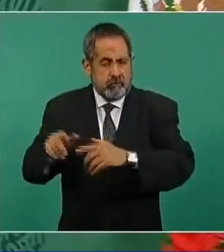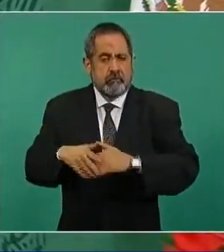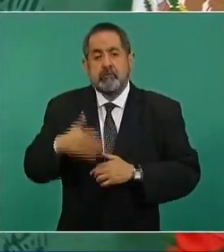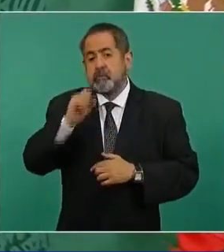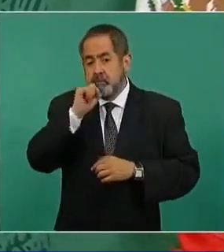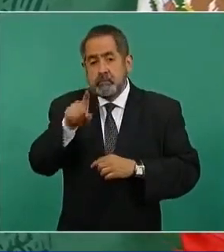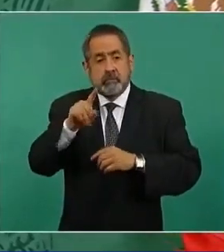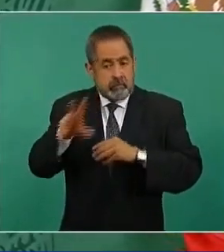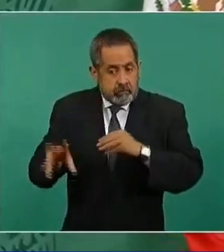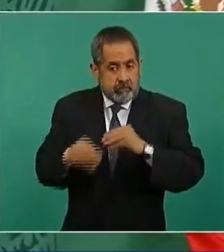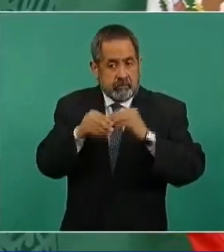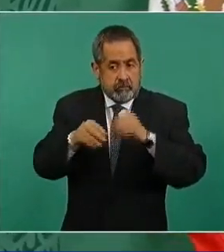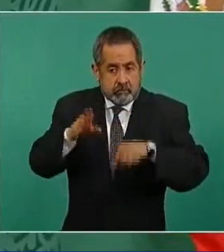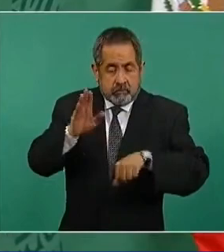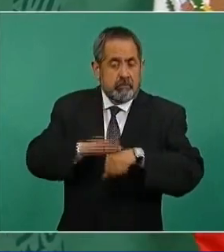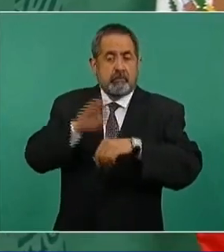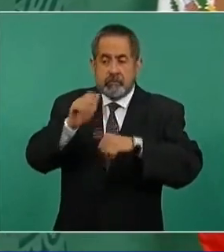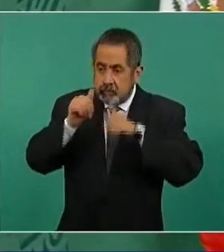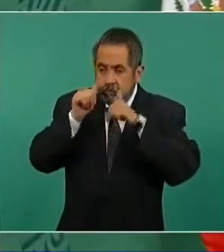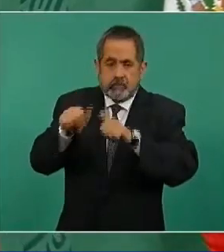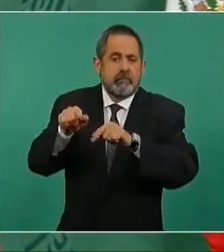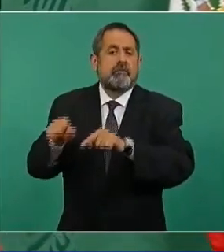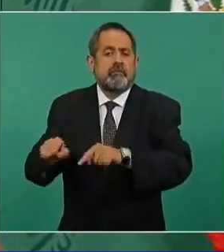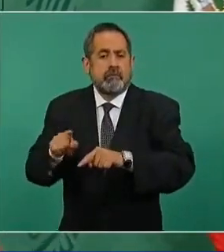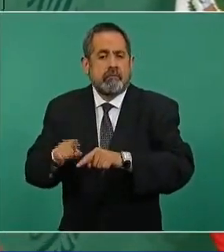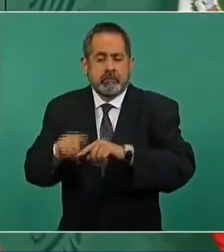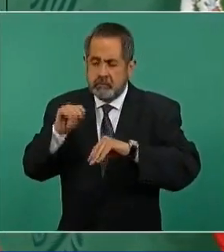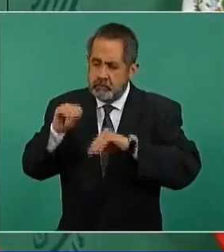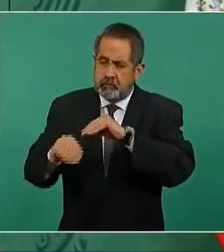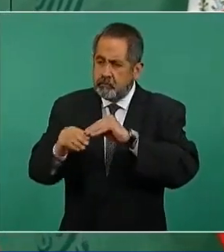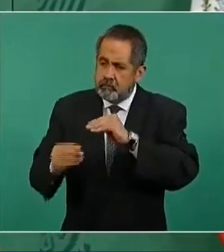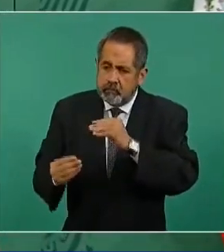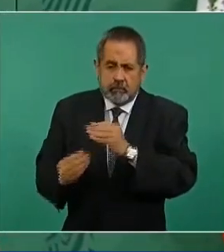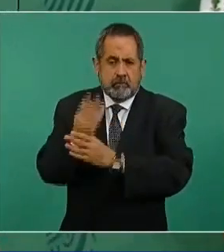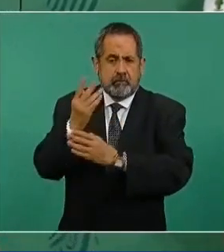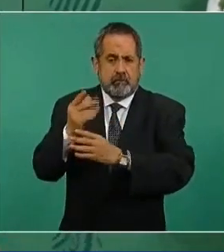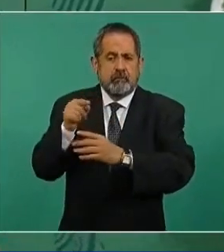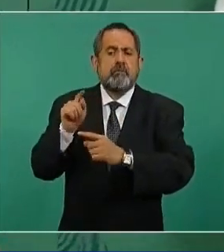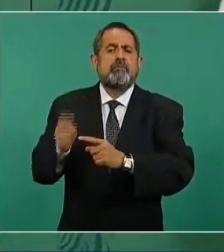eso, se van a crear